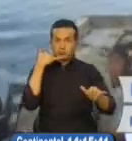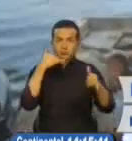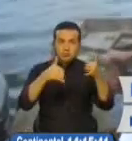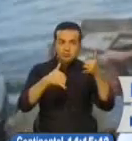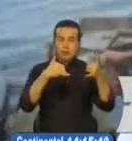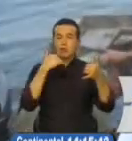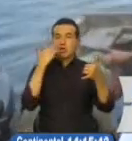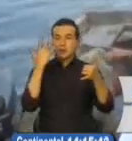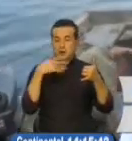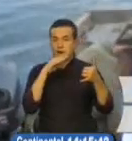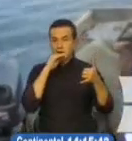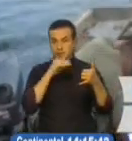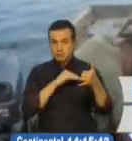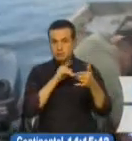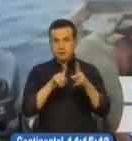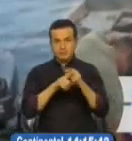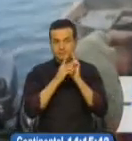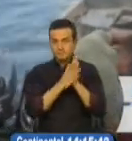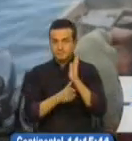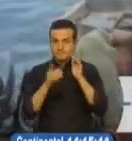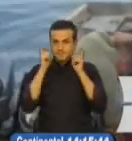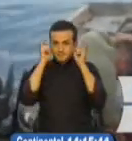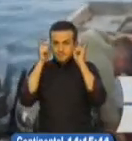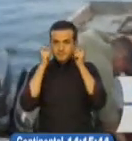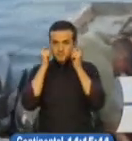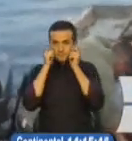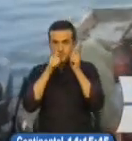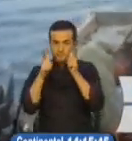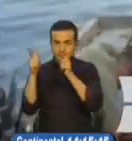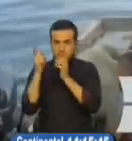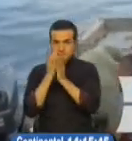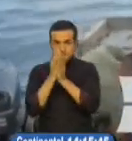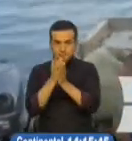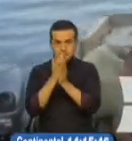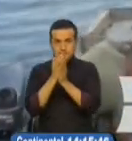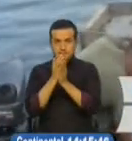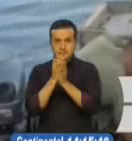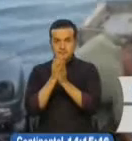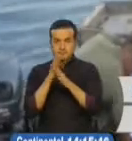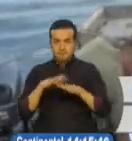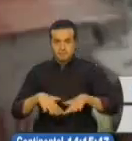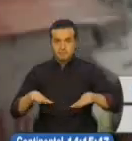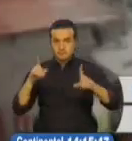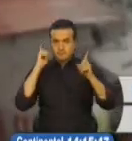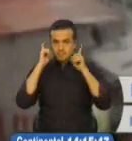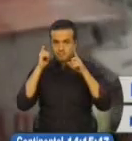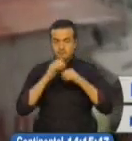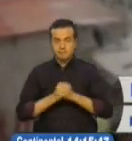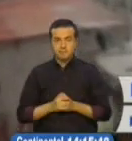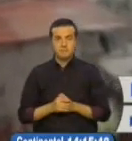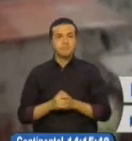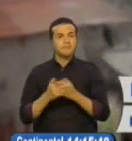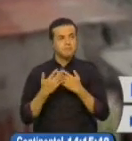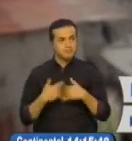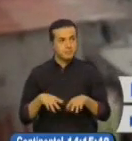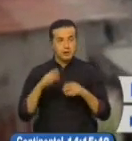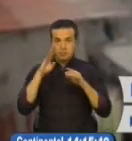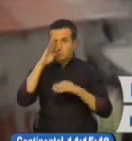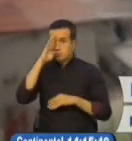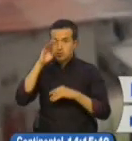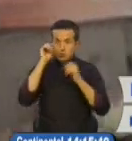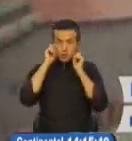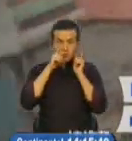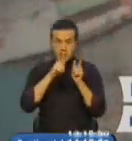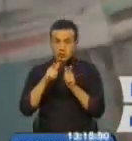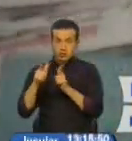nosotros receptamos y activamos nuestros puntos de control con las embarcaciones que tenemos disponibles para esa ruta. De tal forma que la vigilancia que se